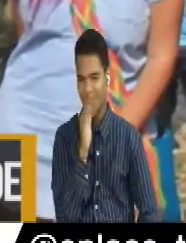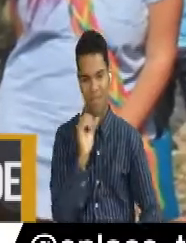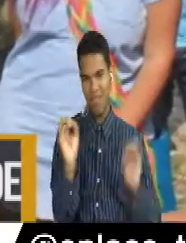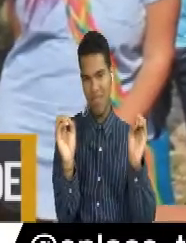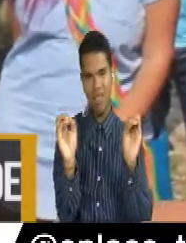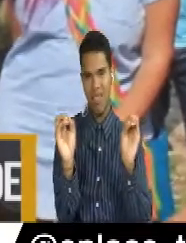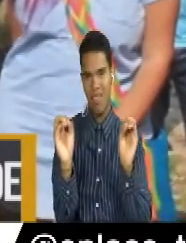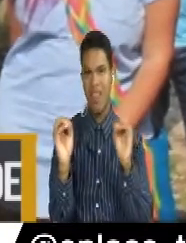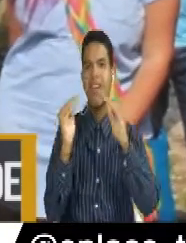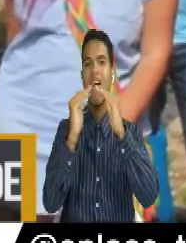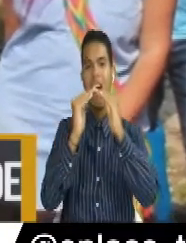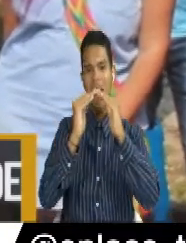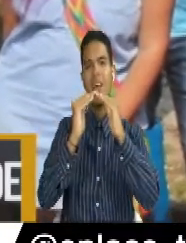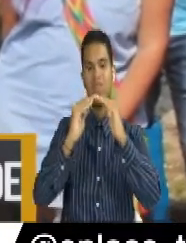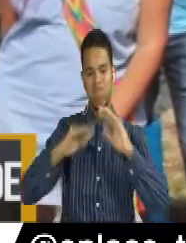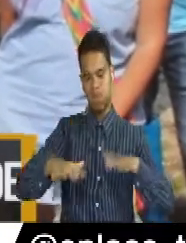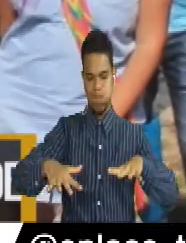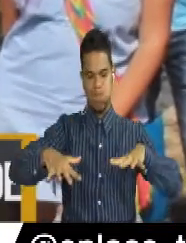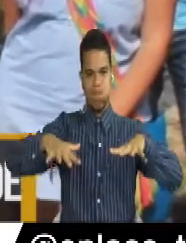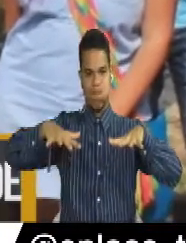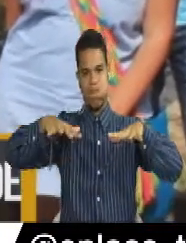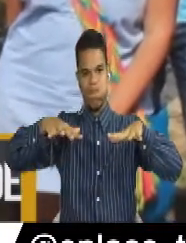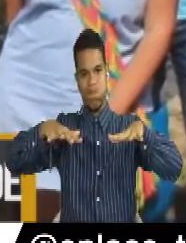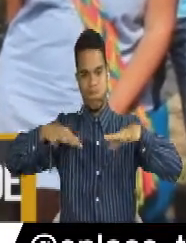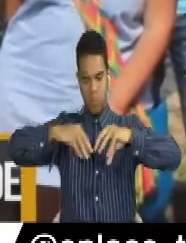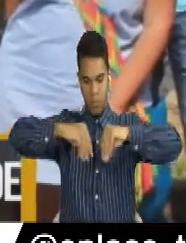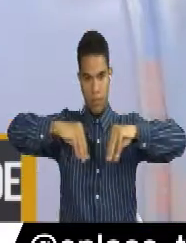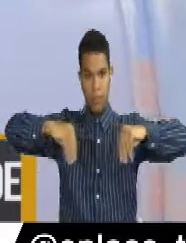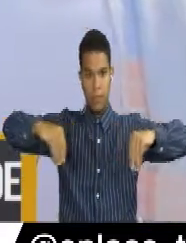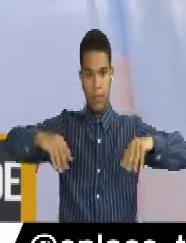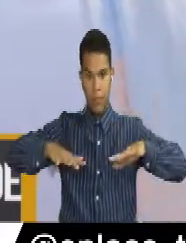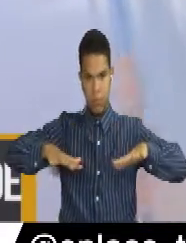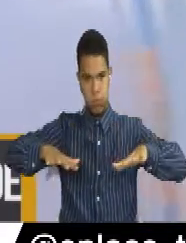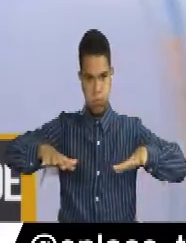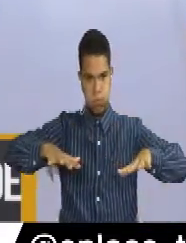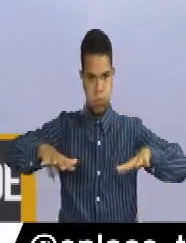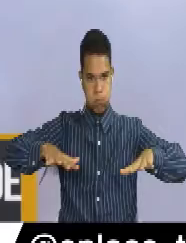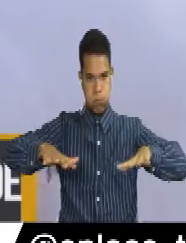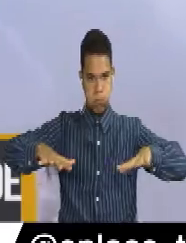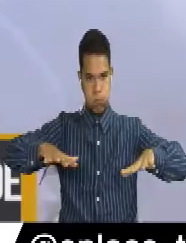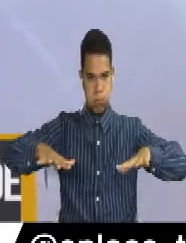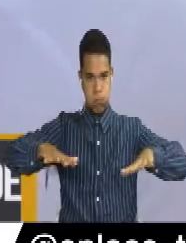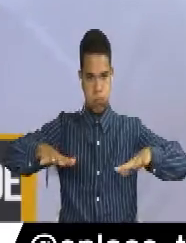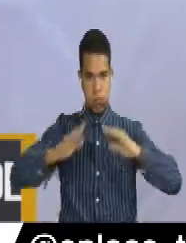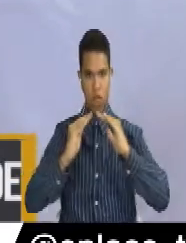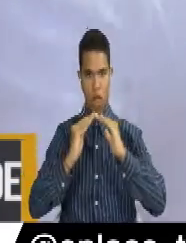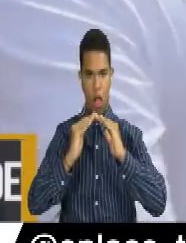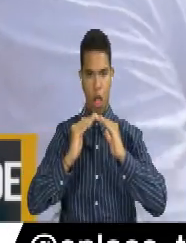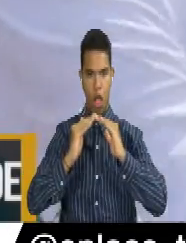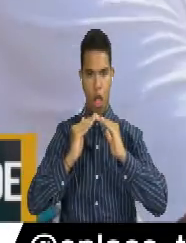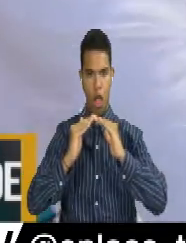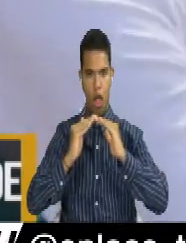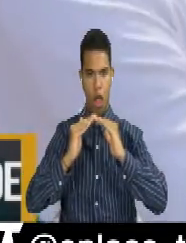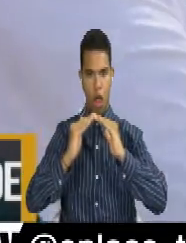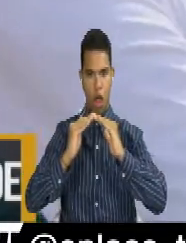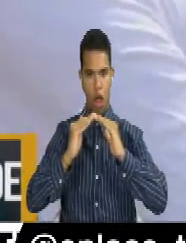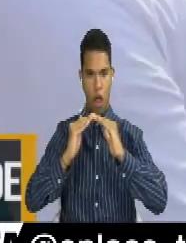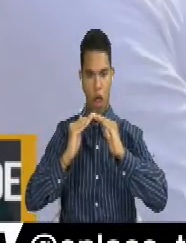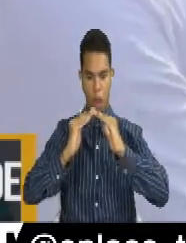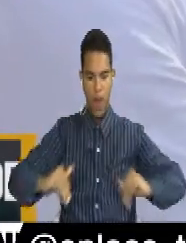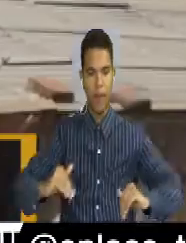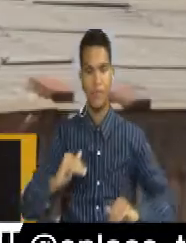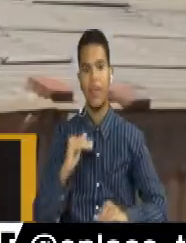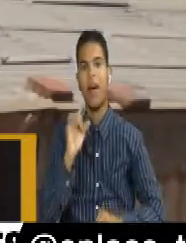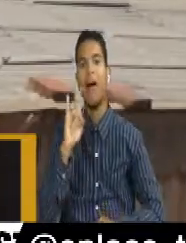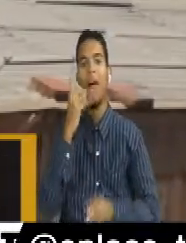Darío Echeverri, llegó al barrio La Victoria, donde manifestó solidaridad por las familias damnificadas y acordó compromisos de ayuda con esas